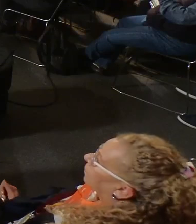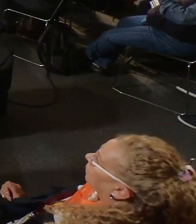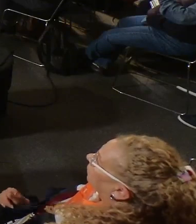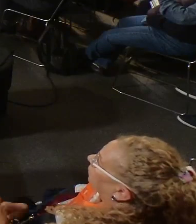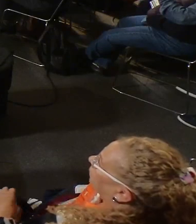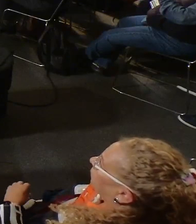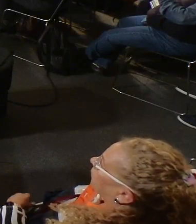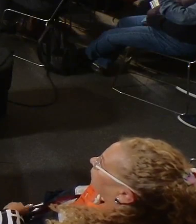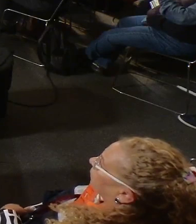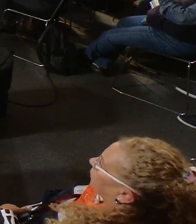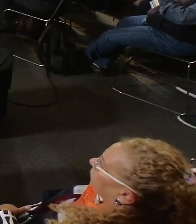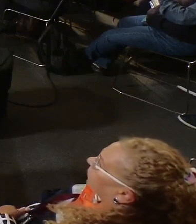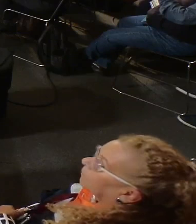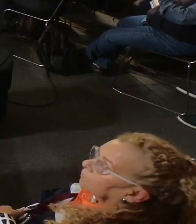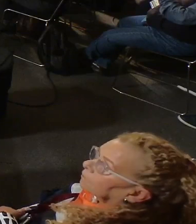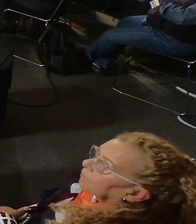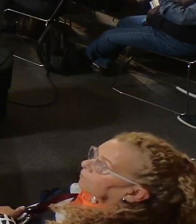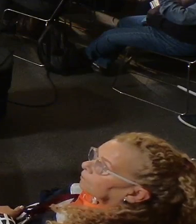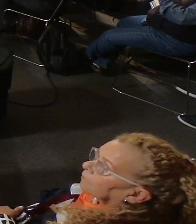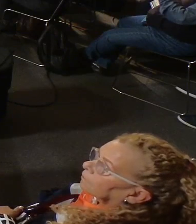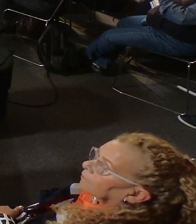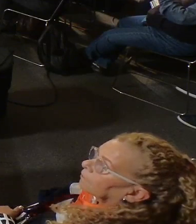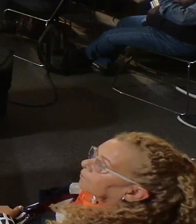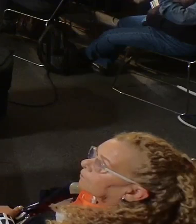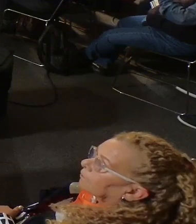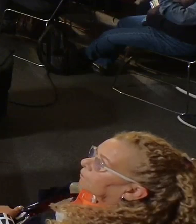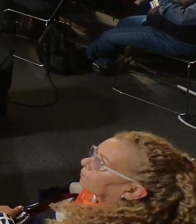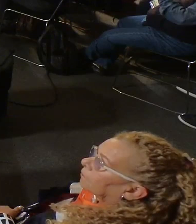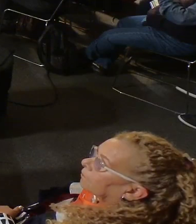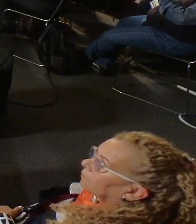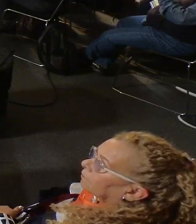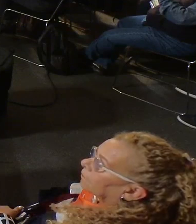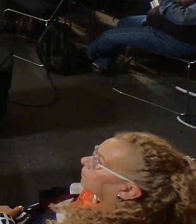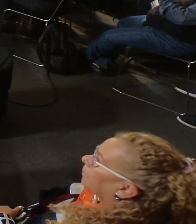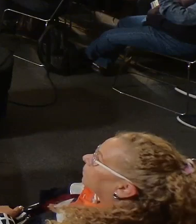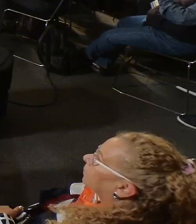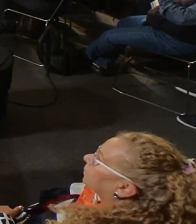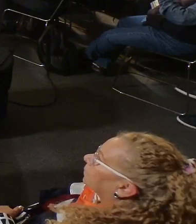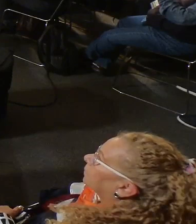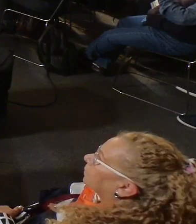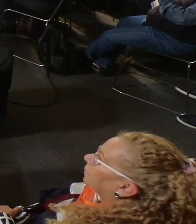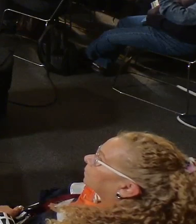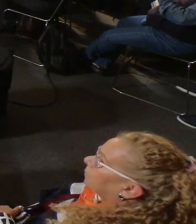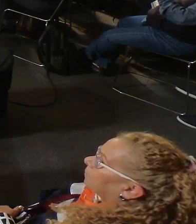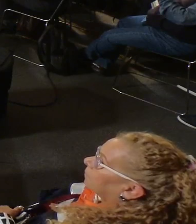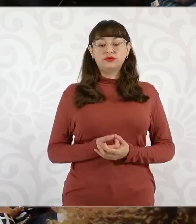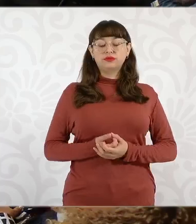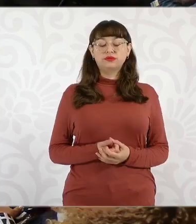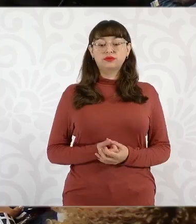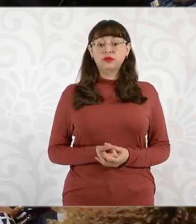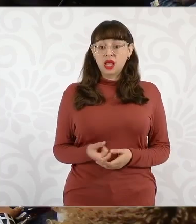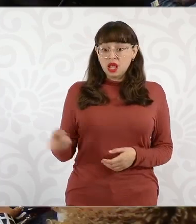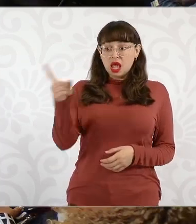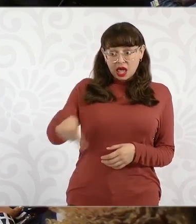de privilegios porque los servidores públicos tienen acceso al ISSSTE, que como ya veíamos ayer, pues ha venido mejorando